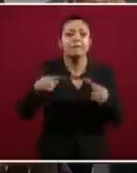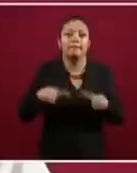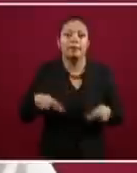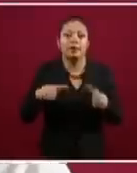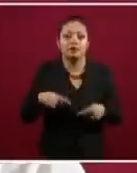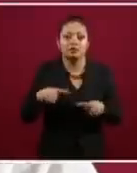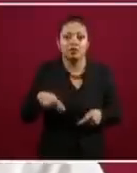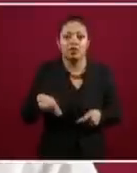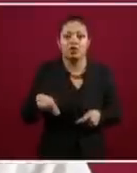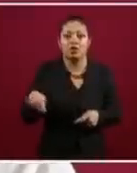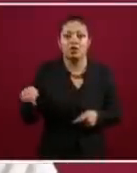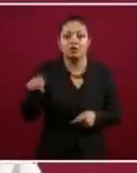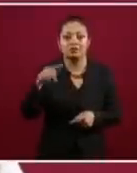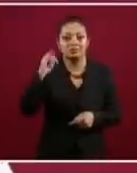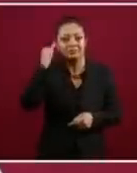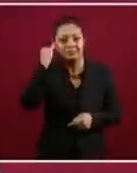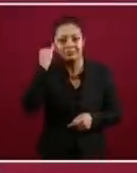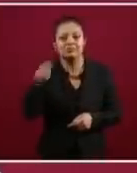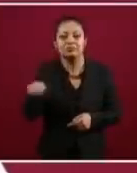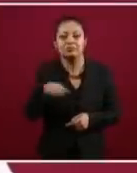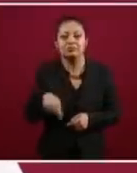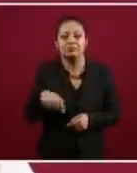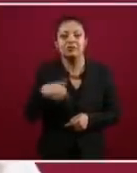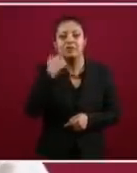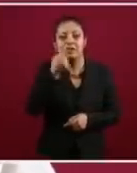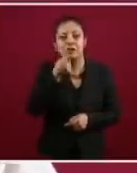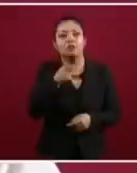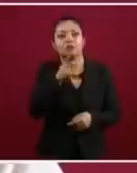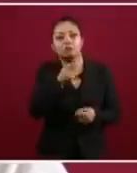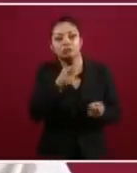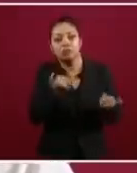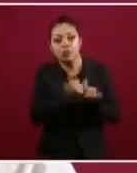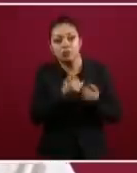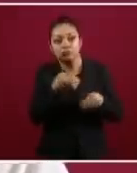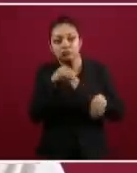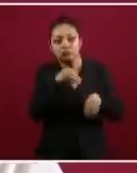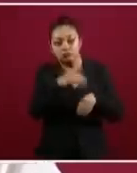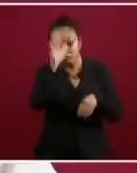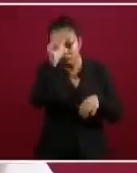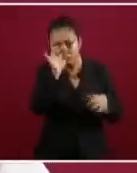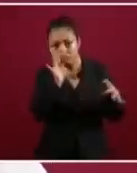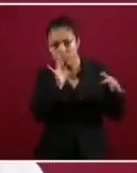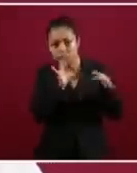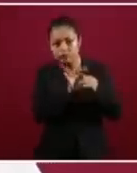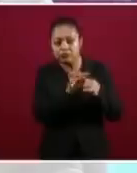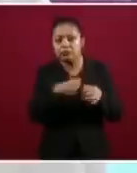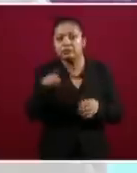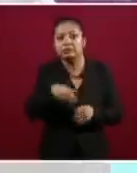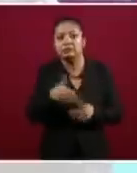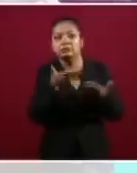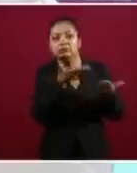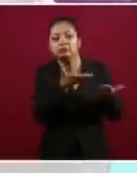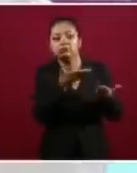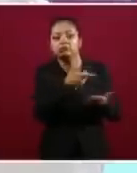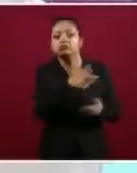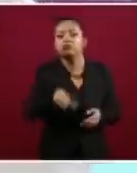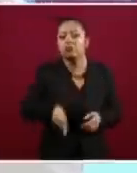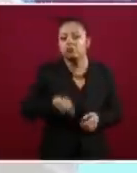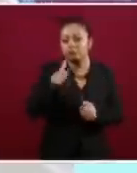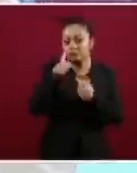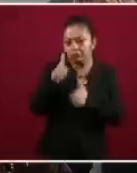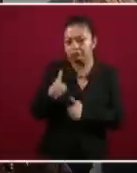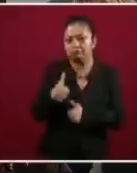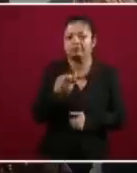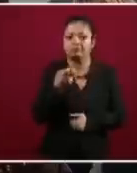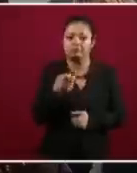gobierno que mande obedeciendo, de un gobierno que atienda el mandato soberano de la ciudadanía. Muchas